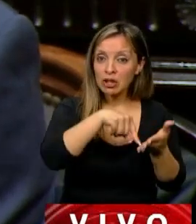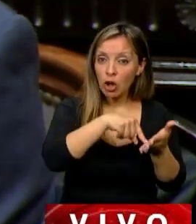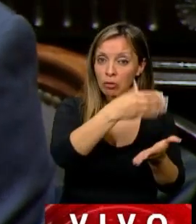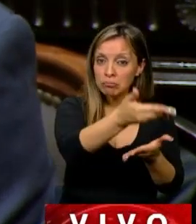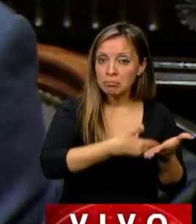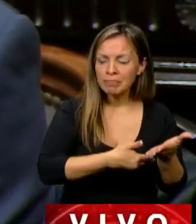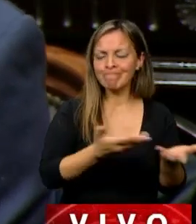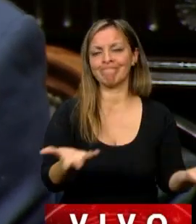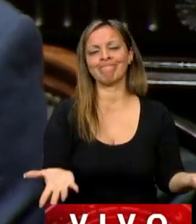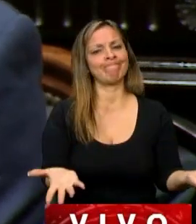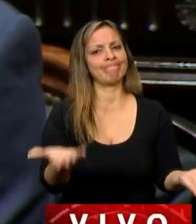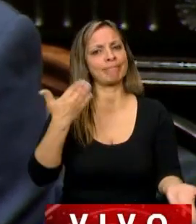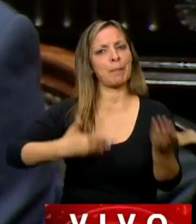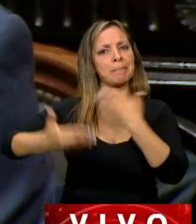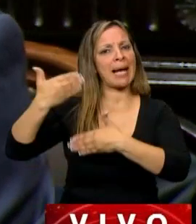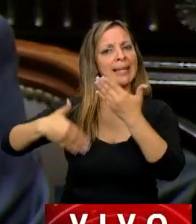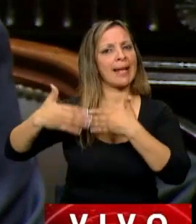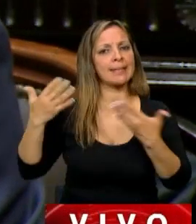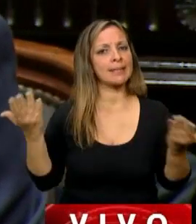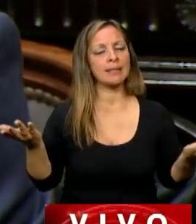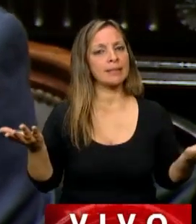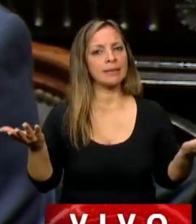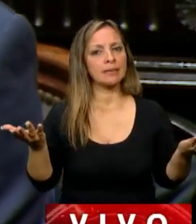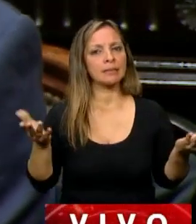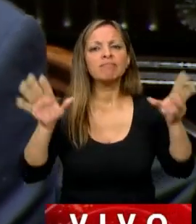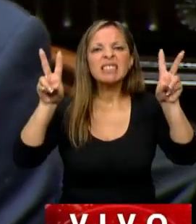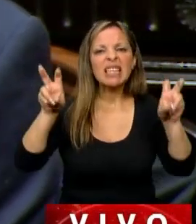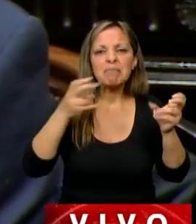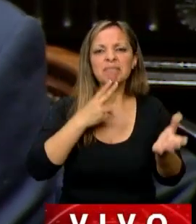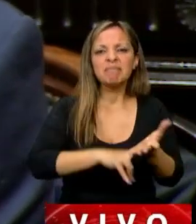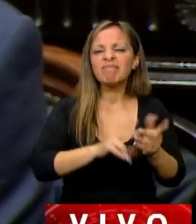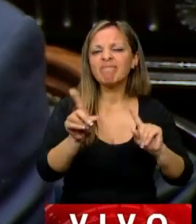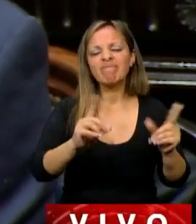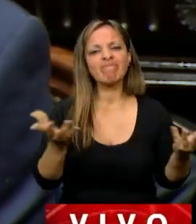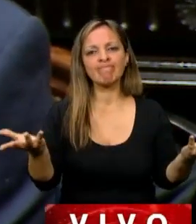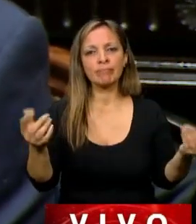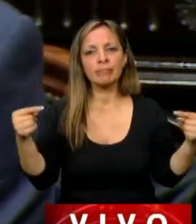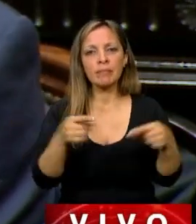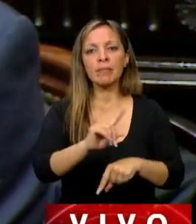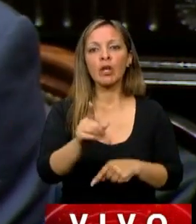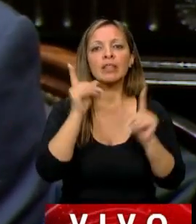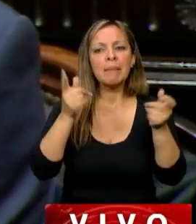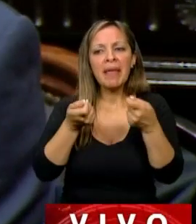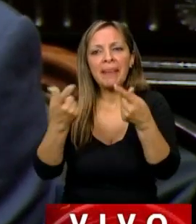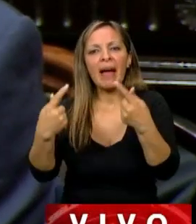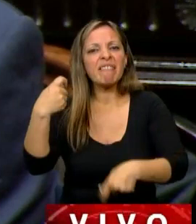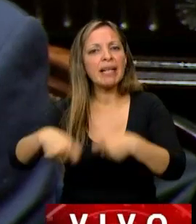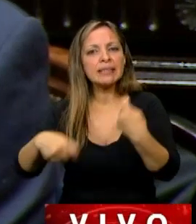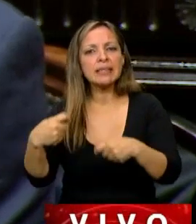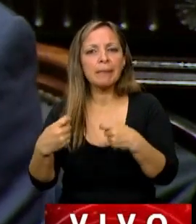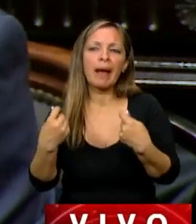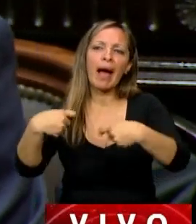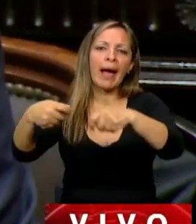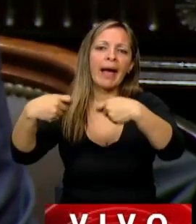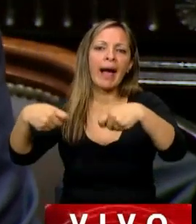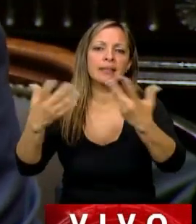que da marcha atrás, no solo con la reducción impositiva, sino también que flexibiliza las reglas de aumento del gasto público. Ya no